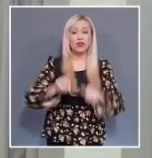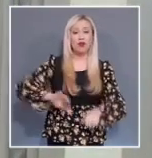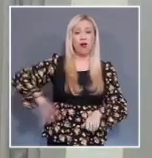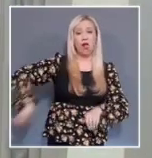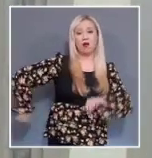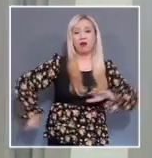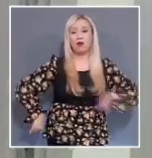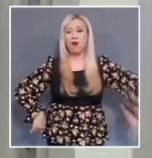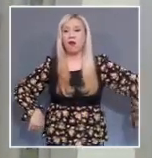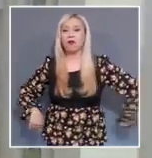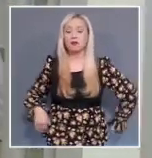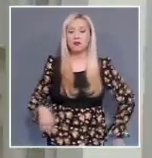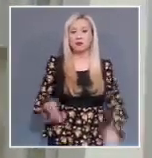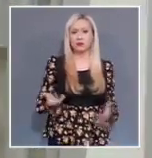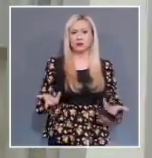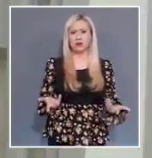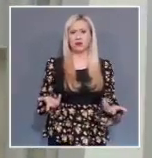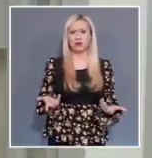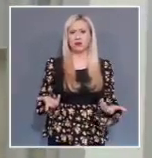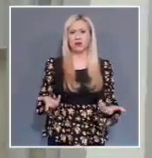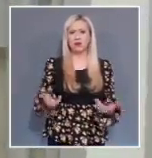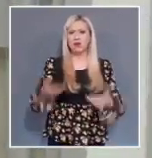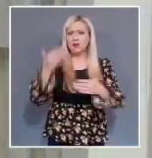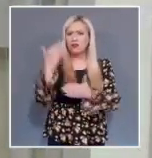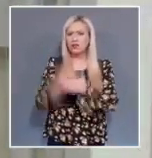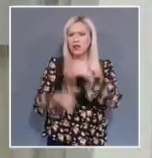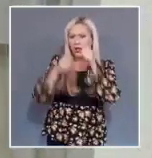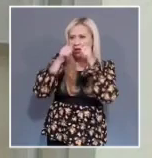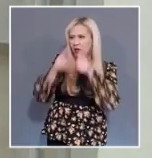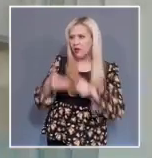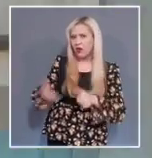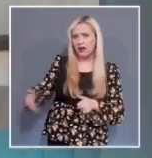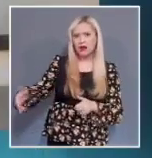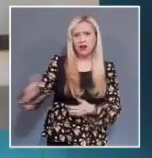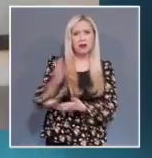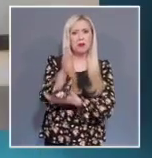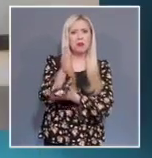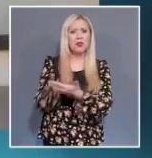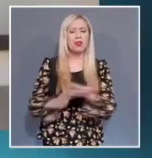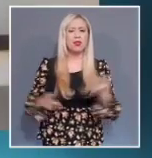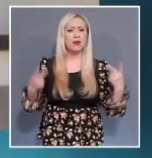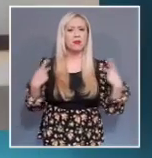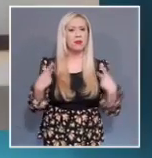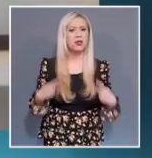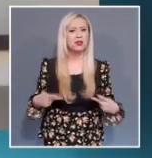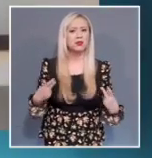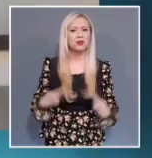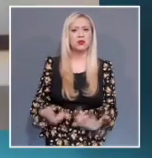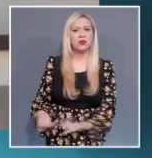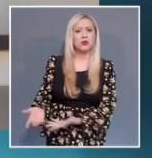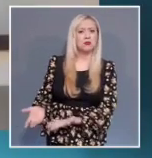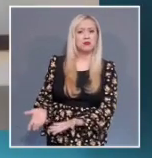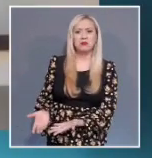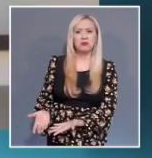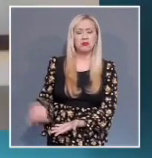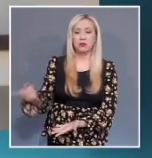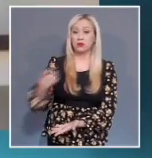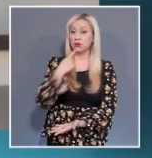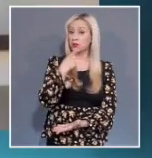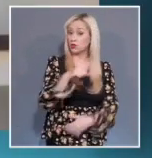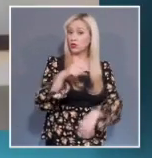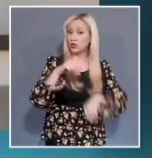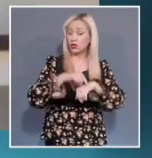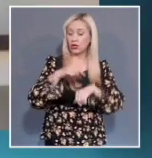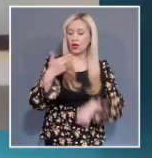mantiene sin cobertura hasta la mitad de su población, denunció el doctor Héctor